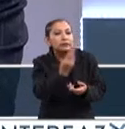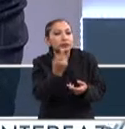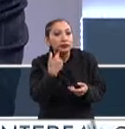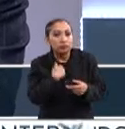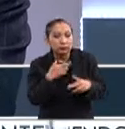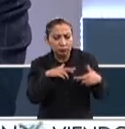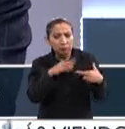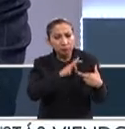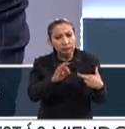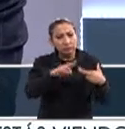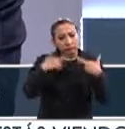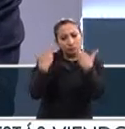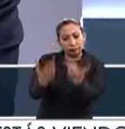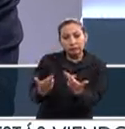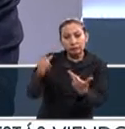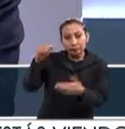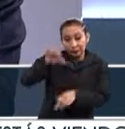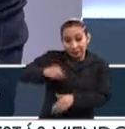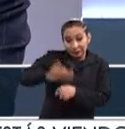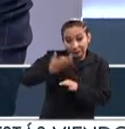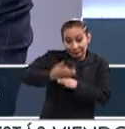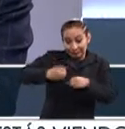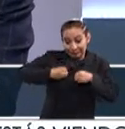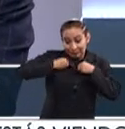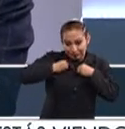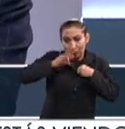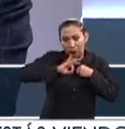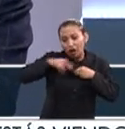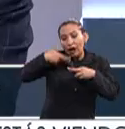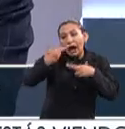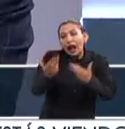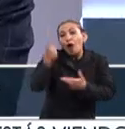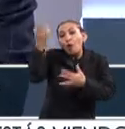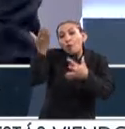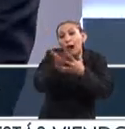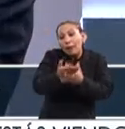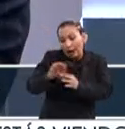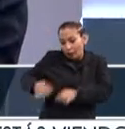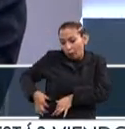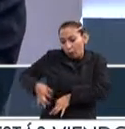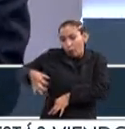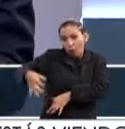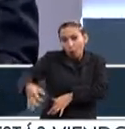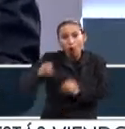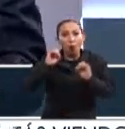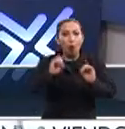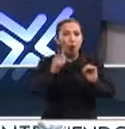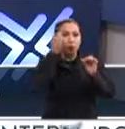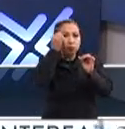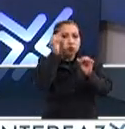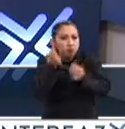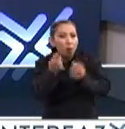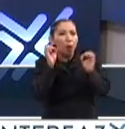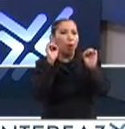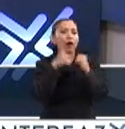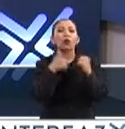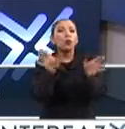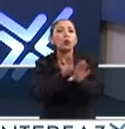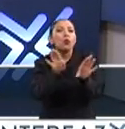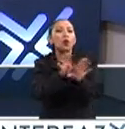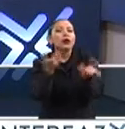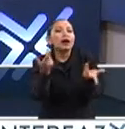ser donados los órganos o no puedan ser donados los órganos? Porque aunque a veces puedas ser donante, no necesariamente sucede lo que